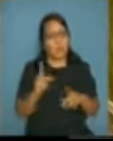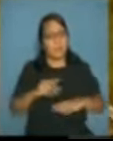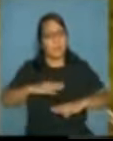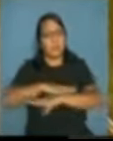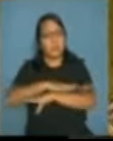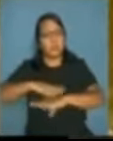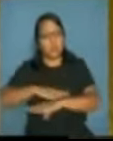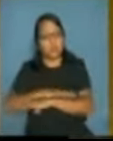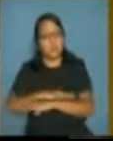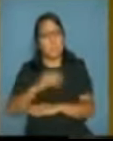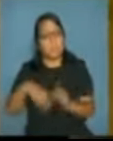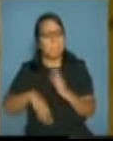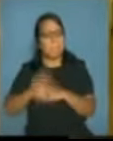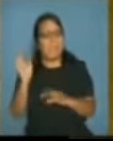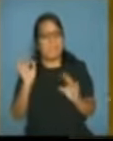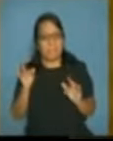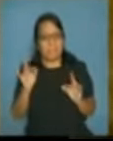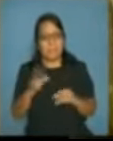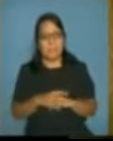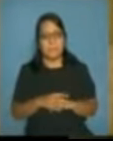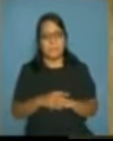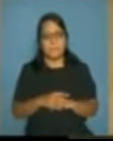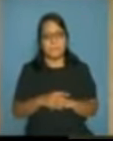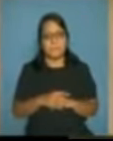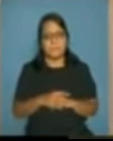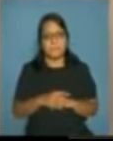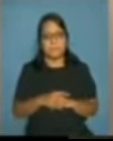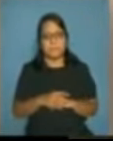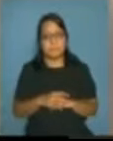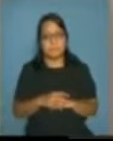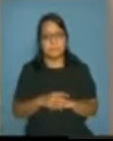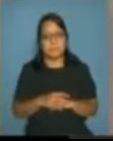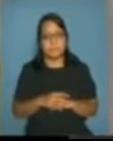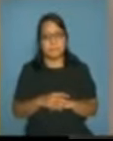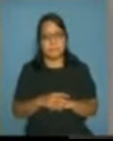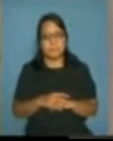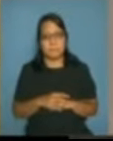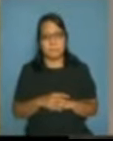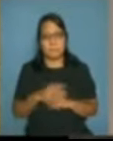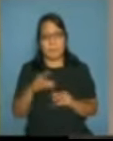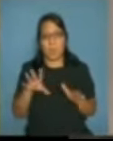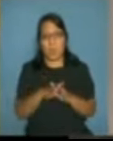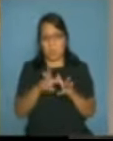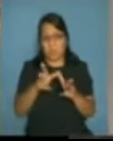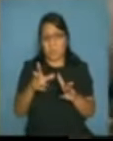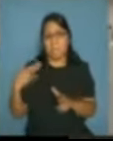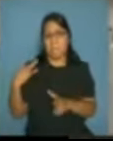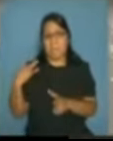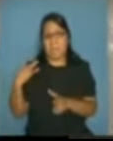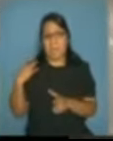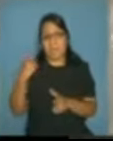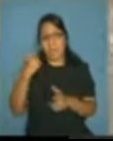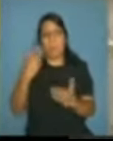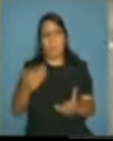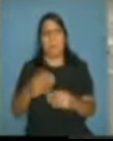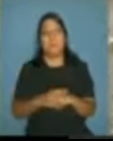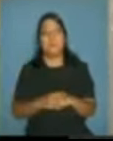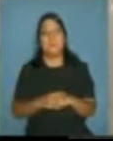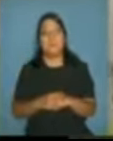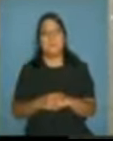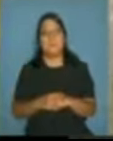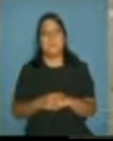claro, que complican también la situación. Y mucho. Bueno, estás dando en el clavo, Mari. Mira, acá vamos a estar mostrando